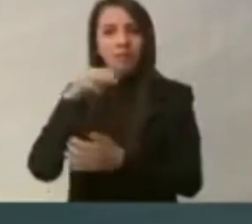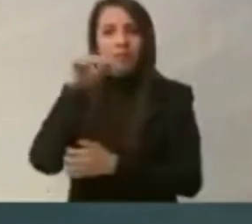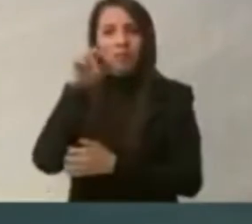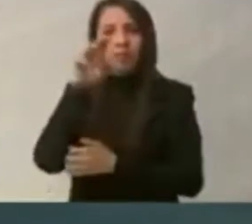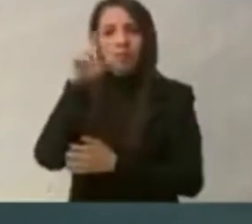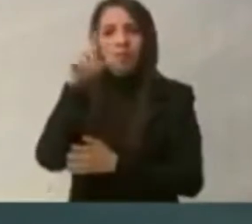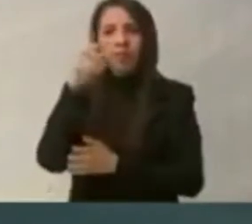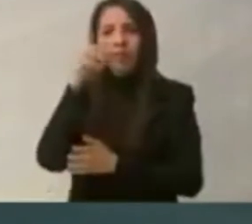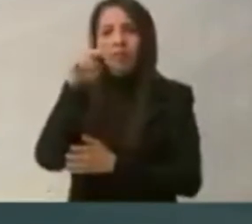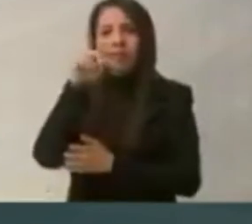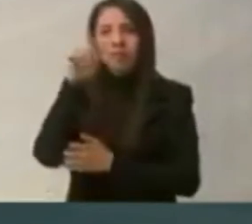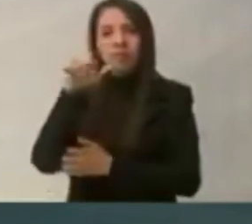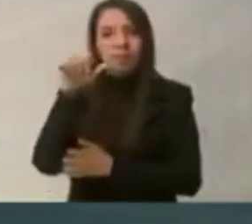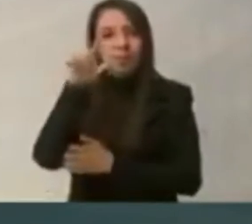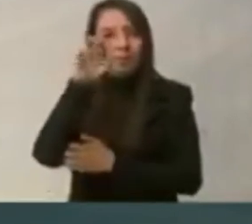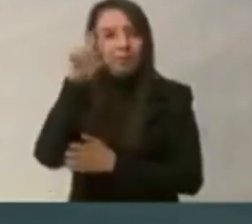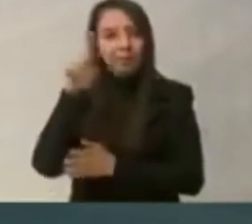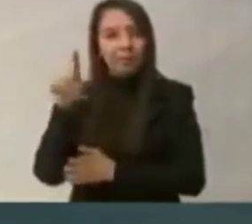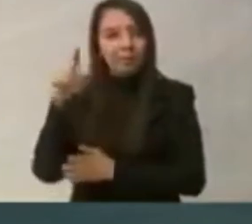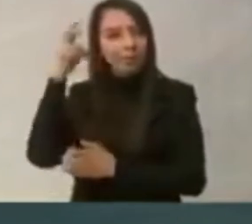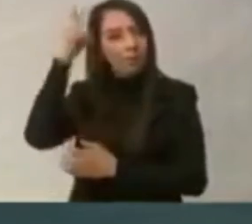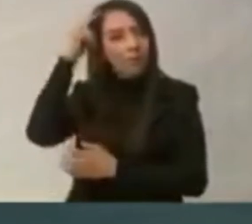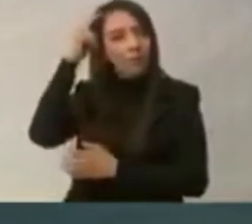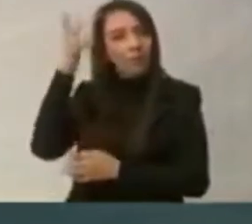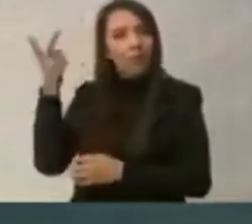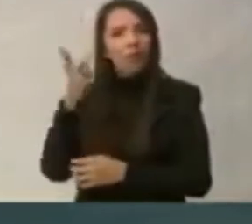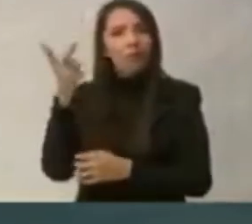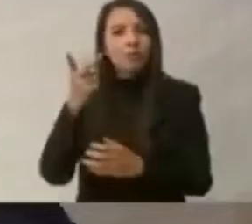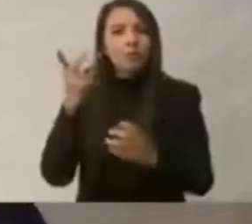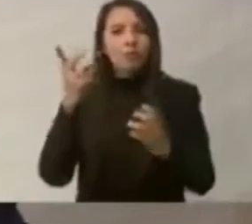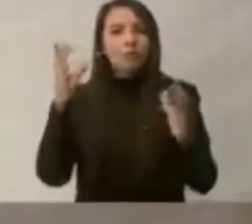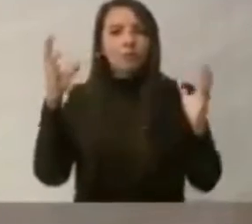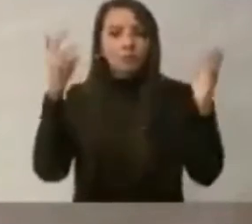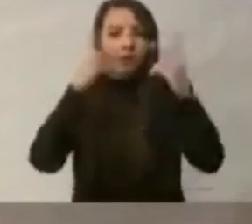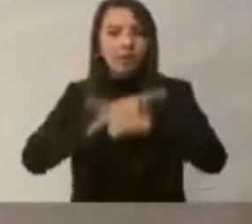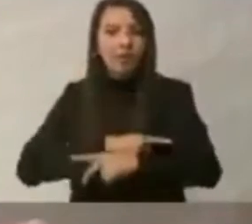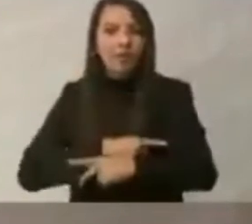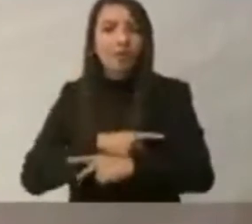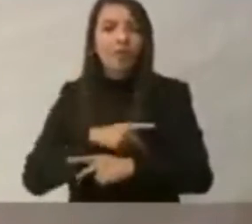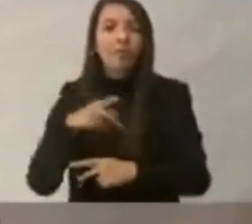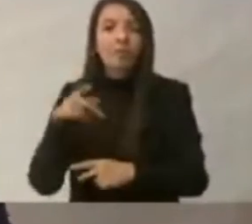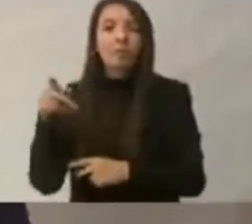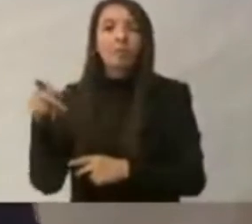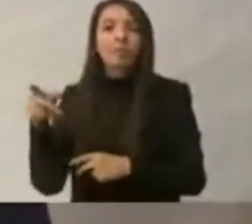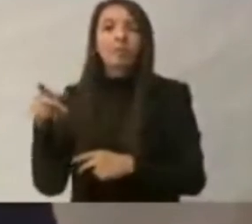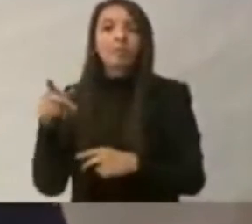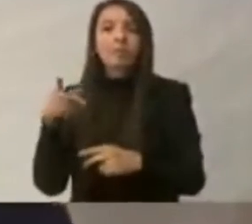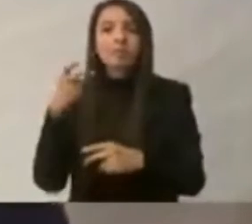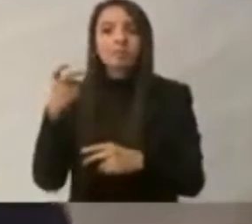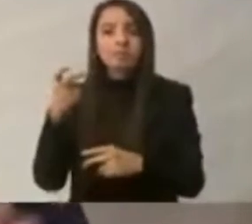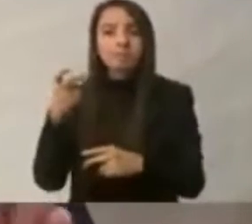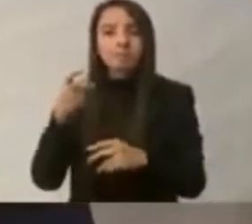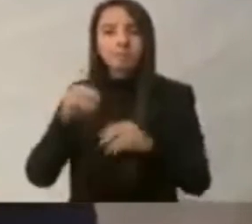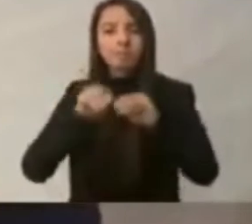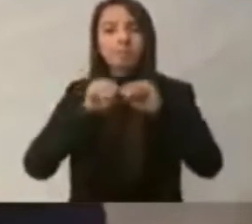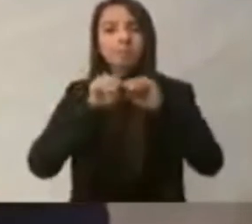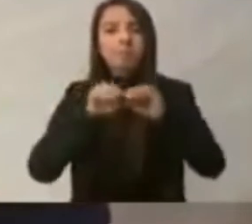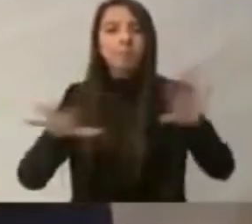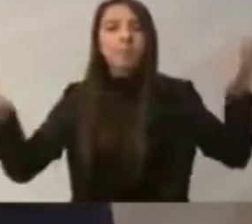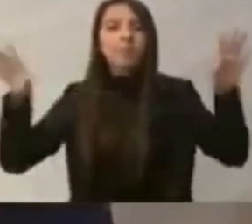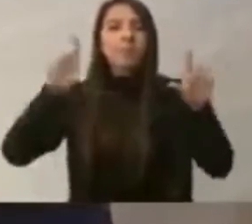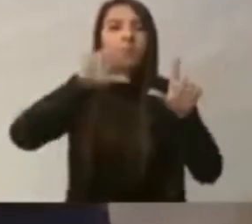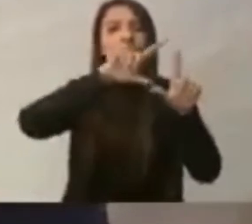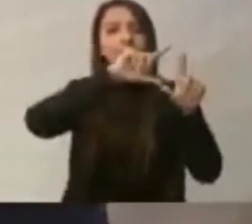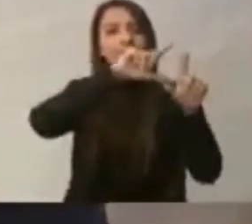compadre de Porfirio Díaz, pues extendió ese plan al resto de